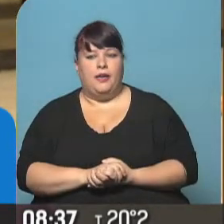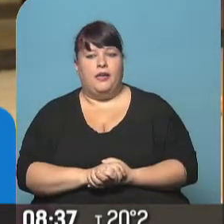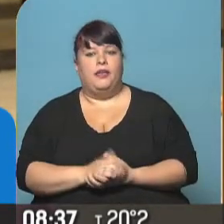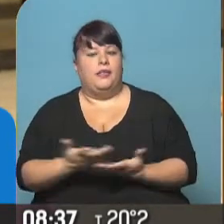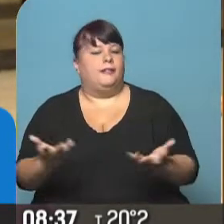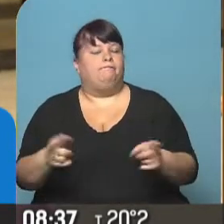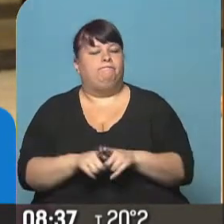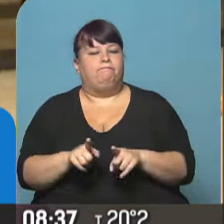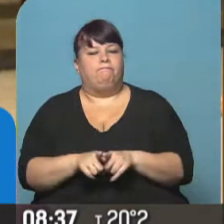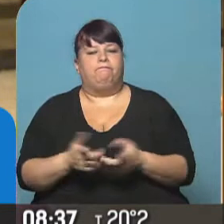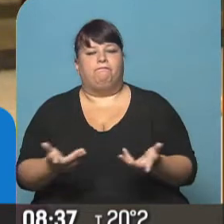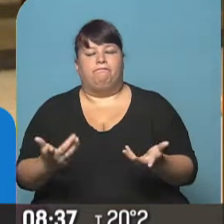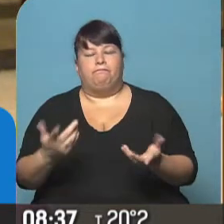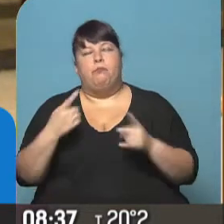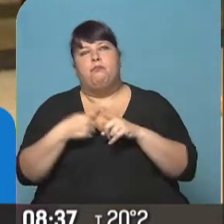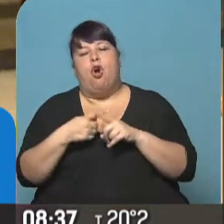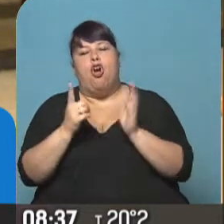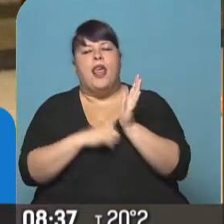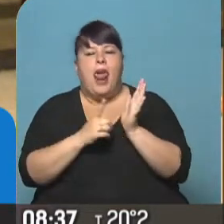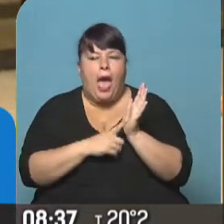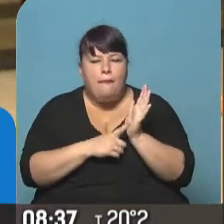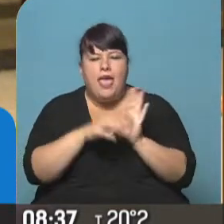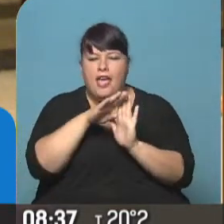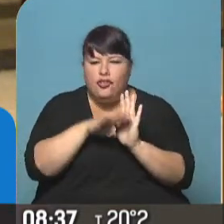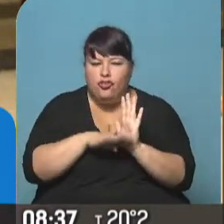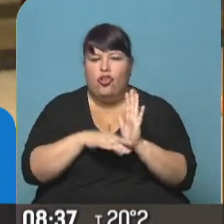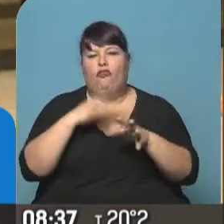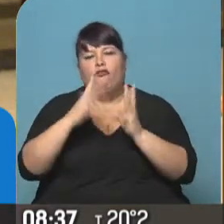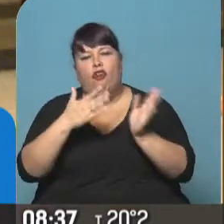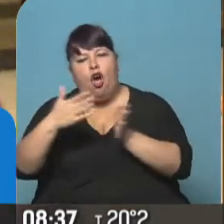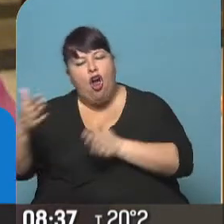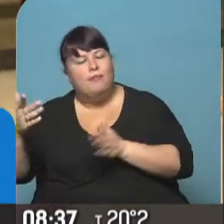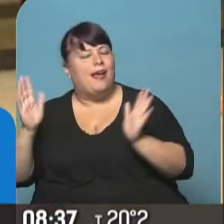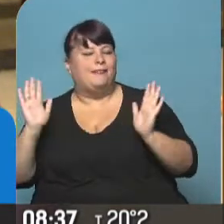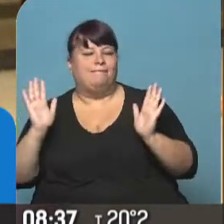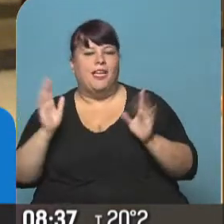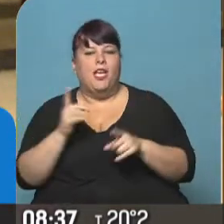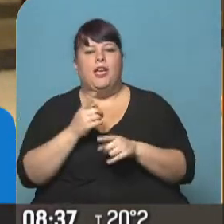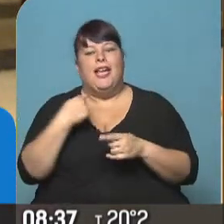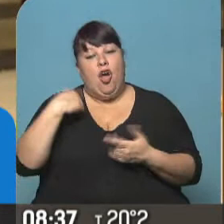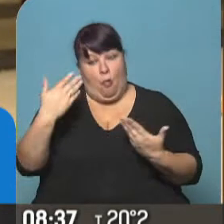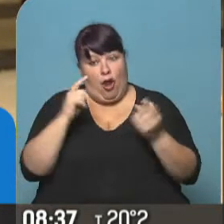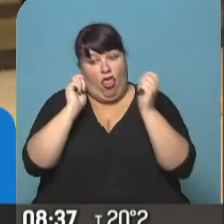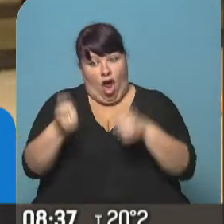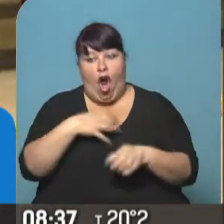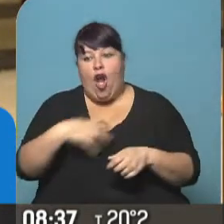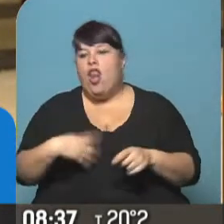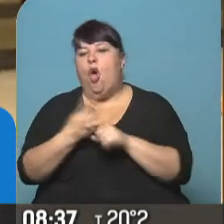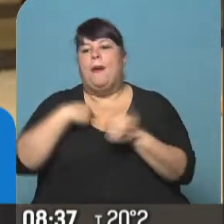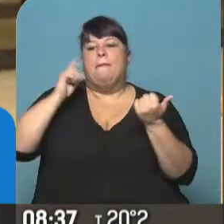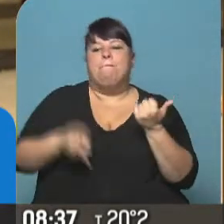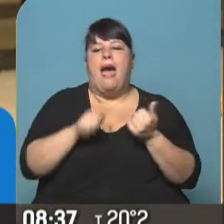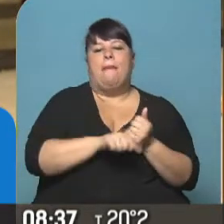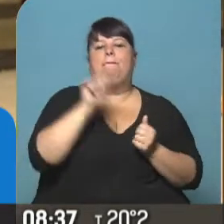es algo que por cuestiones de protocolo, del proceso en sí, uno puede donar órganos, pero no puede determinar